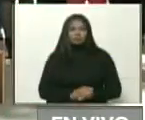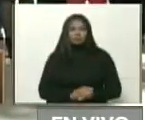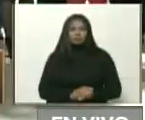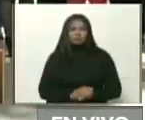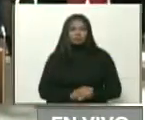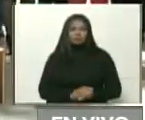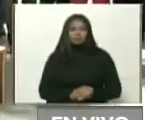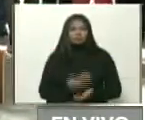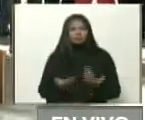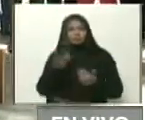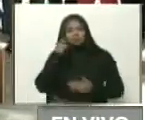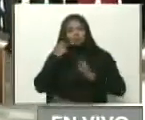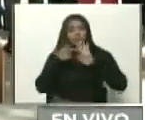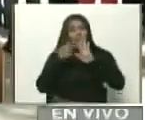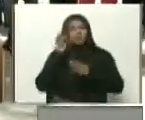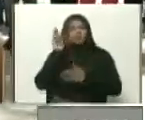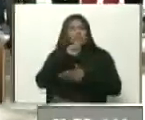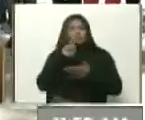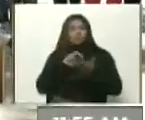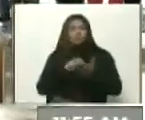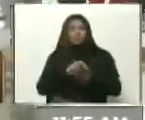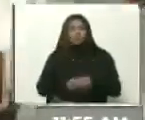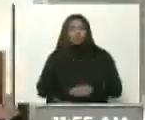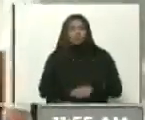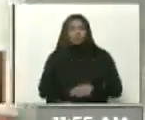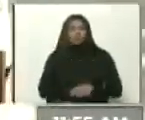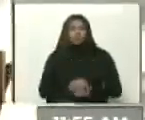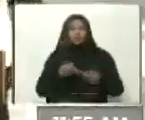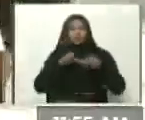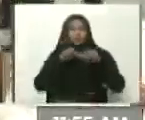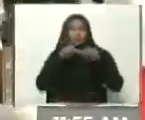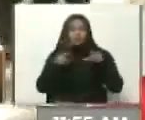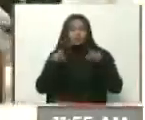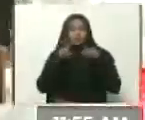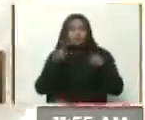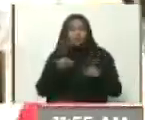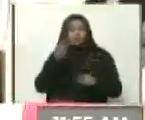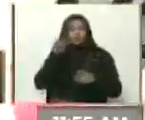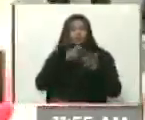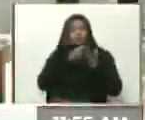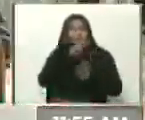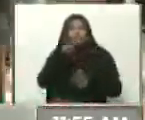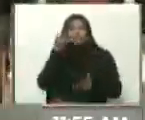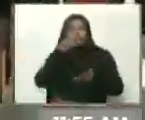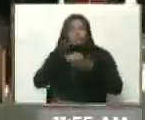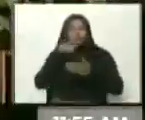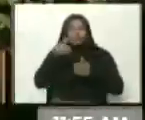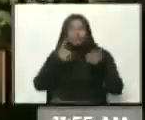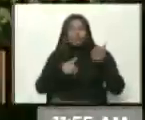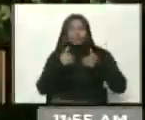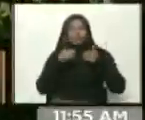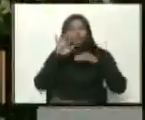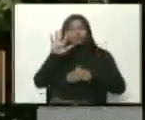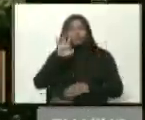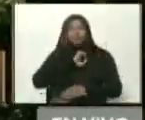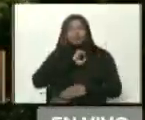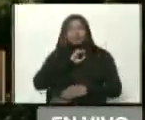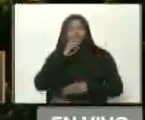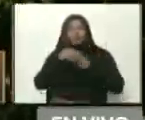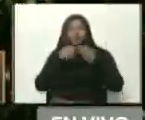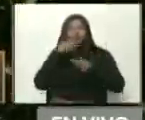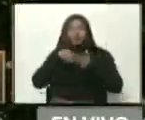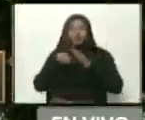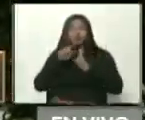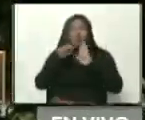Es importante señalar que la Asamblea Nacional para el periodo 2022-2023 se instalará este miércoles 5 de enero, tal como lo establece